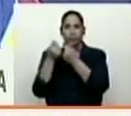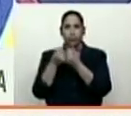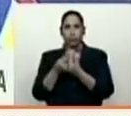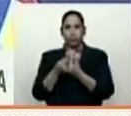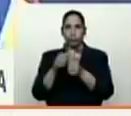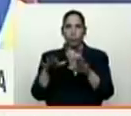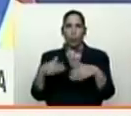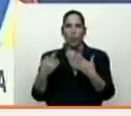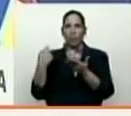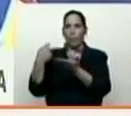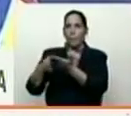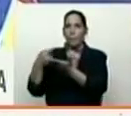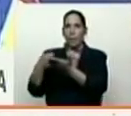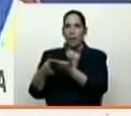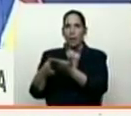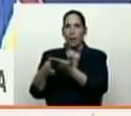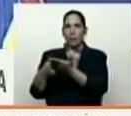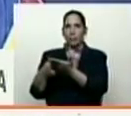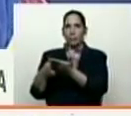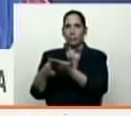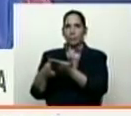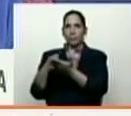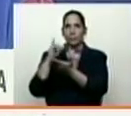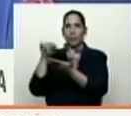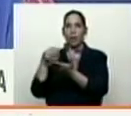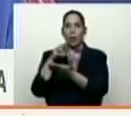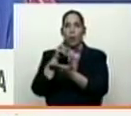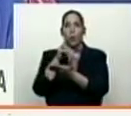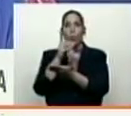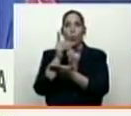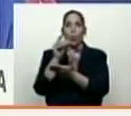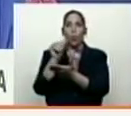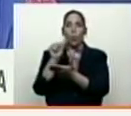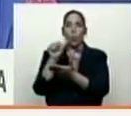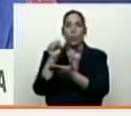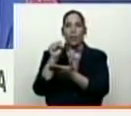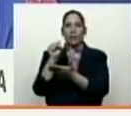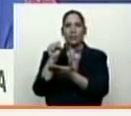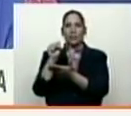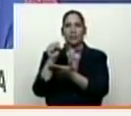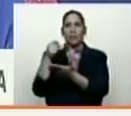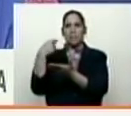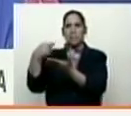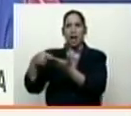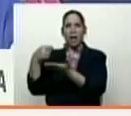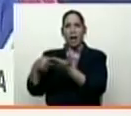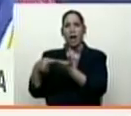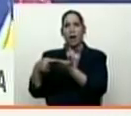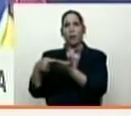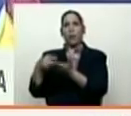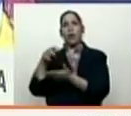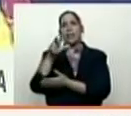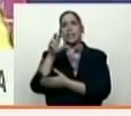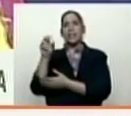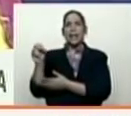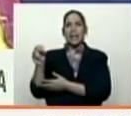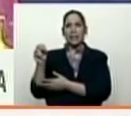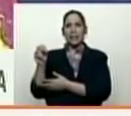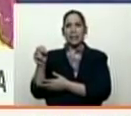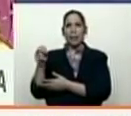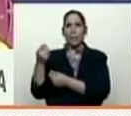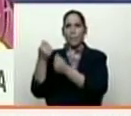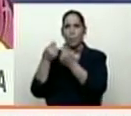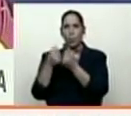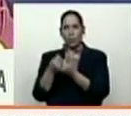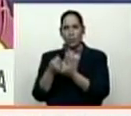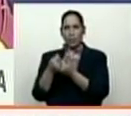dieron a Judas? 30 monedas, esto le están dando menos y la están agarrando.